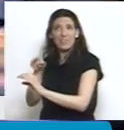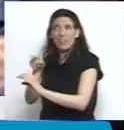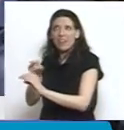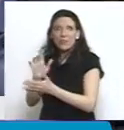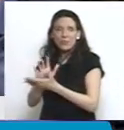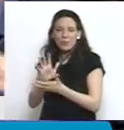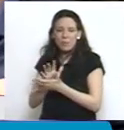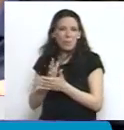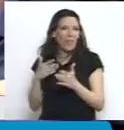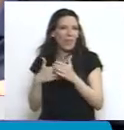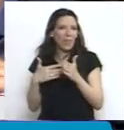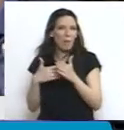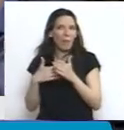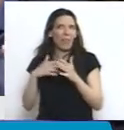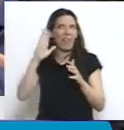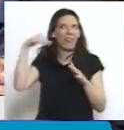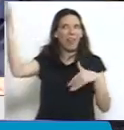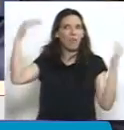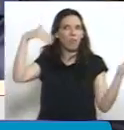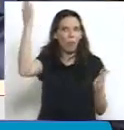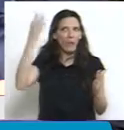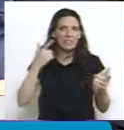a los vaivenes de la economía internacional,